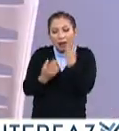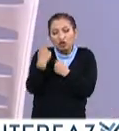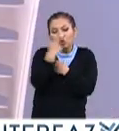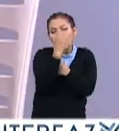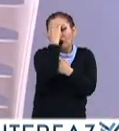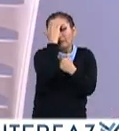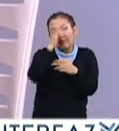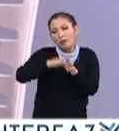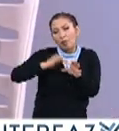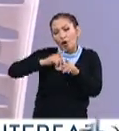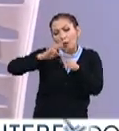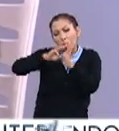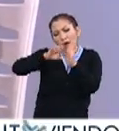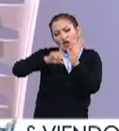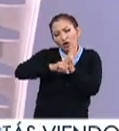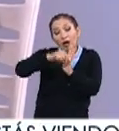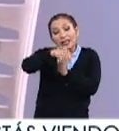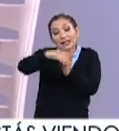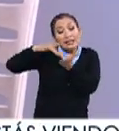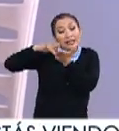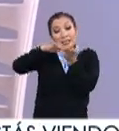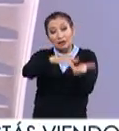su conocimiento de la metodología y que los